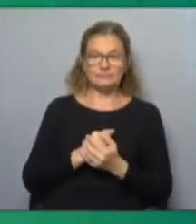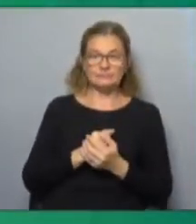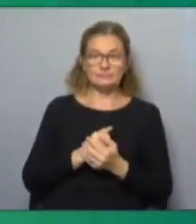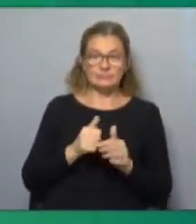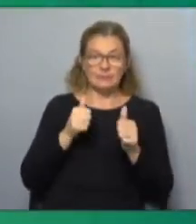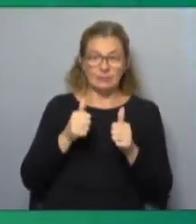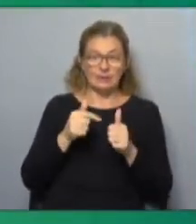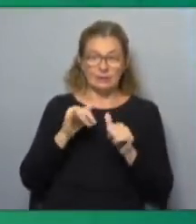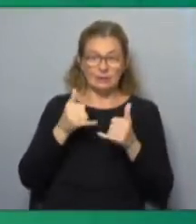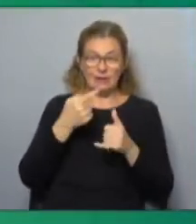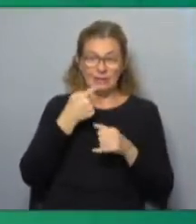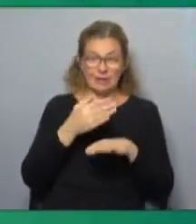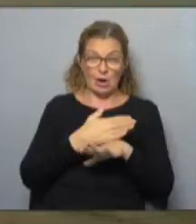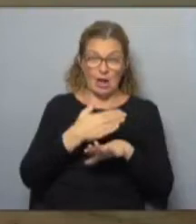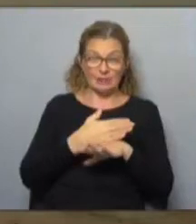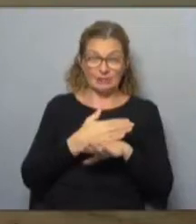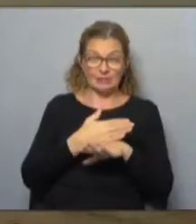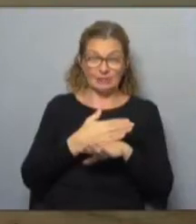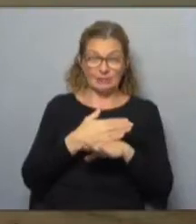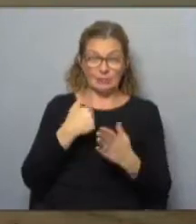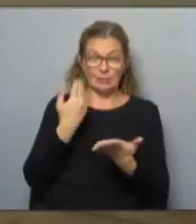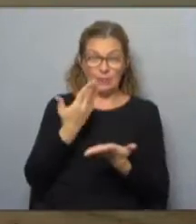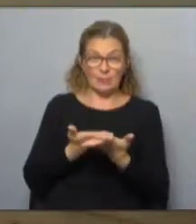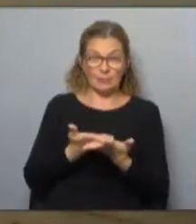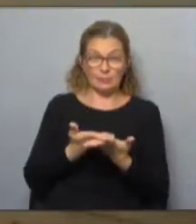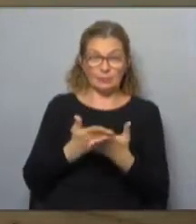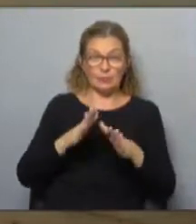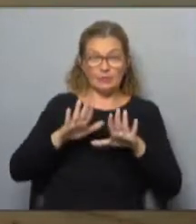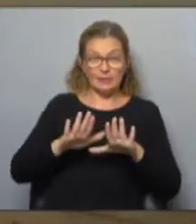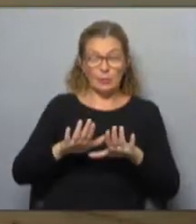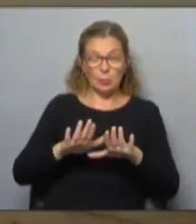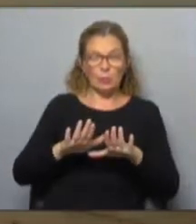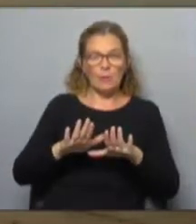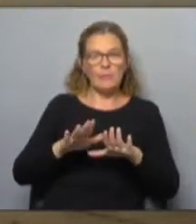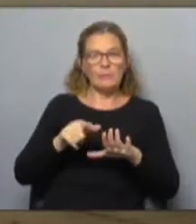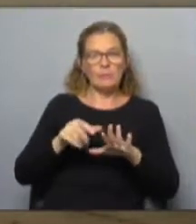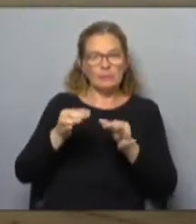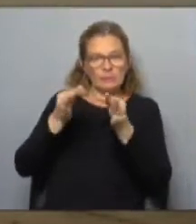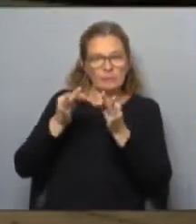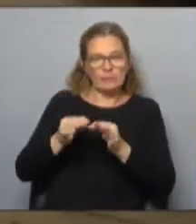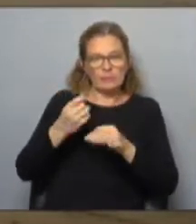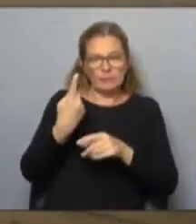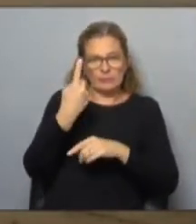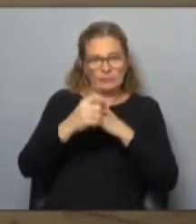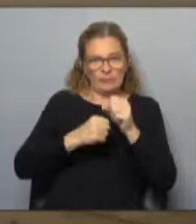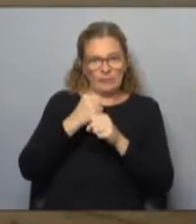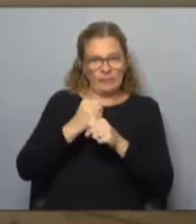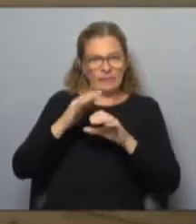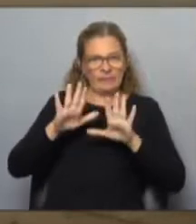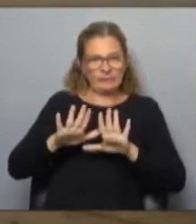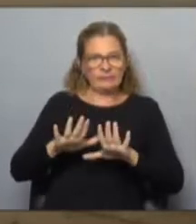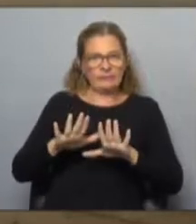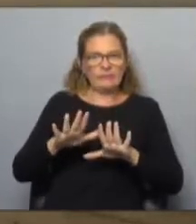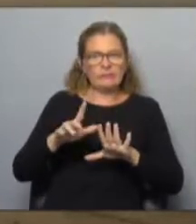Bien, parte de lo que ya adelantábamos, lo que es la propuesta, este seguro de paro, que es especial porque es por un año, es un seguro